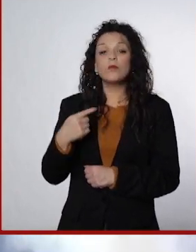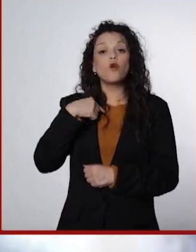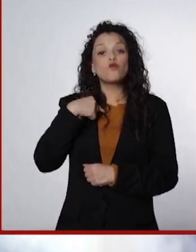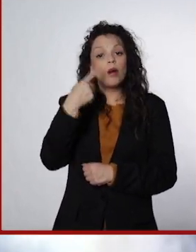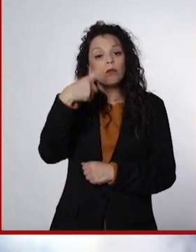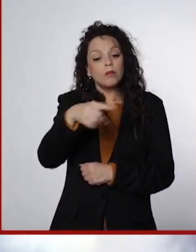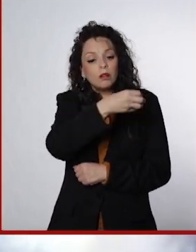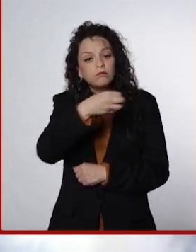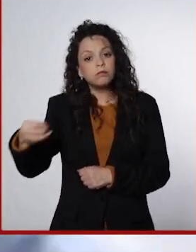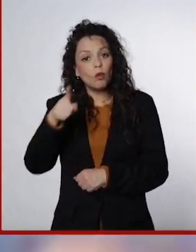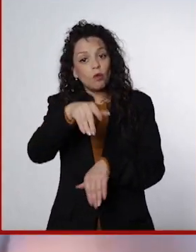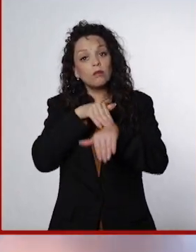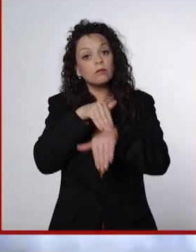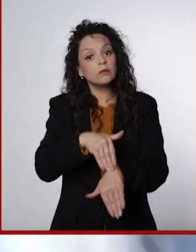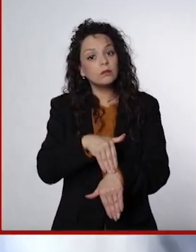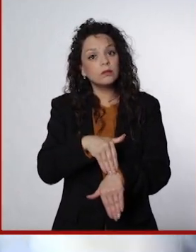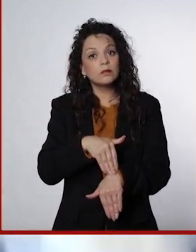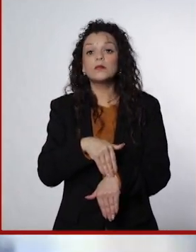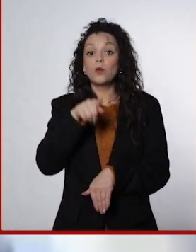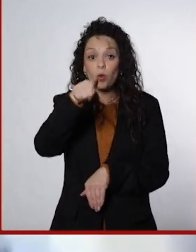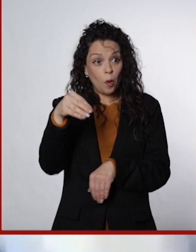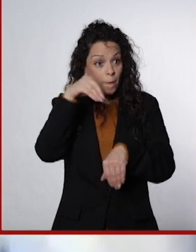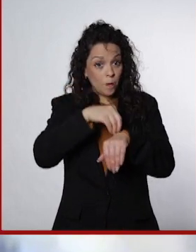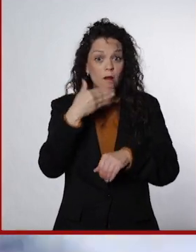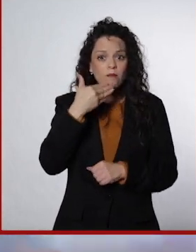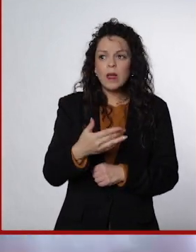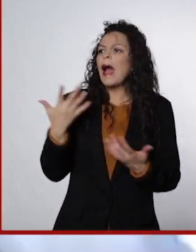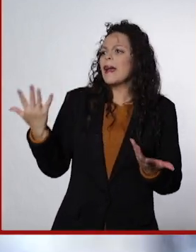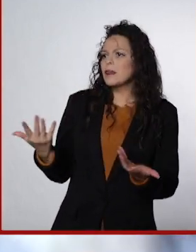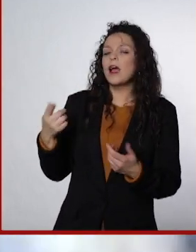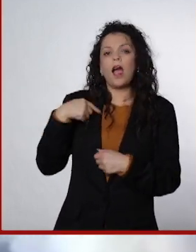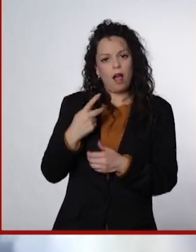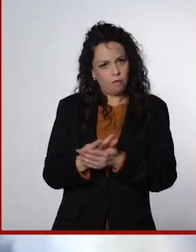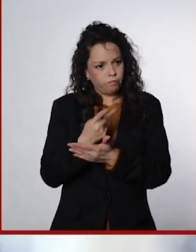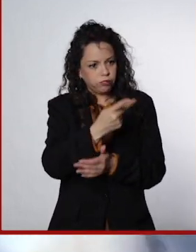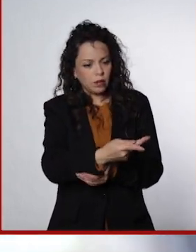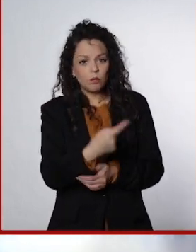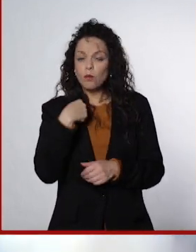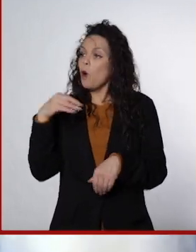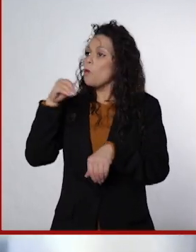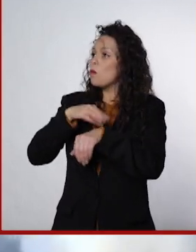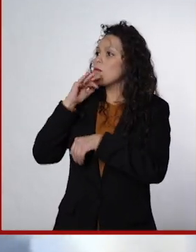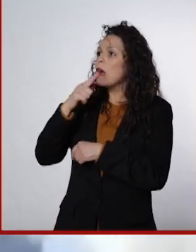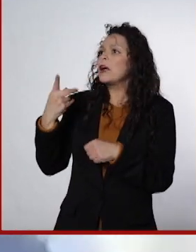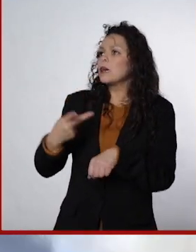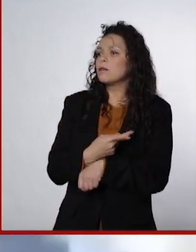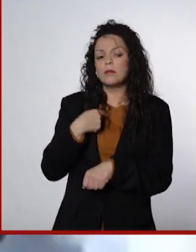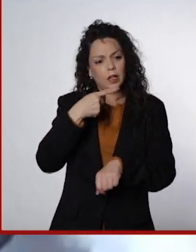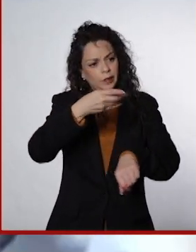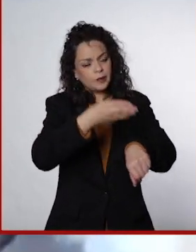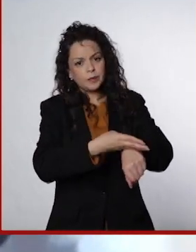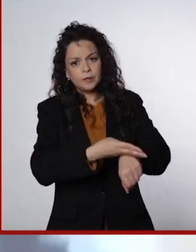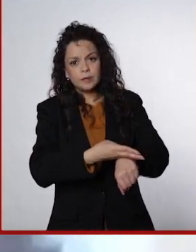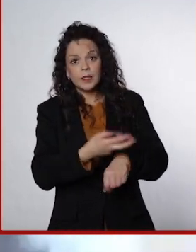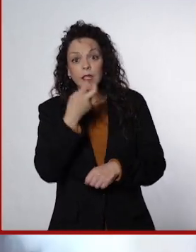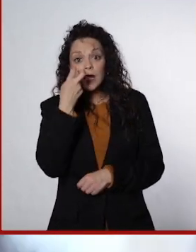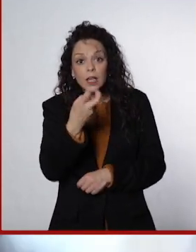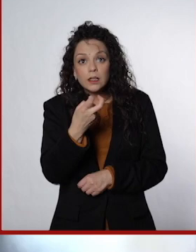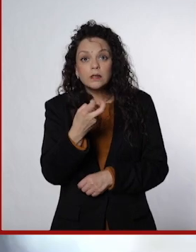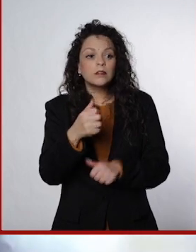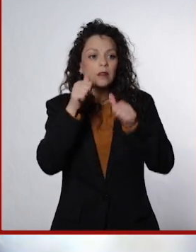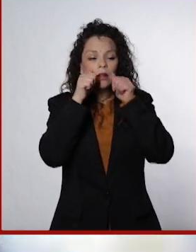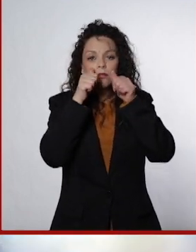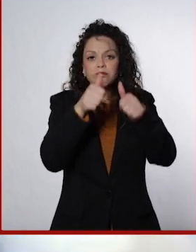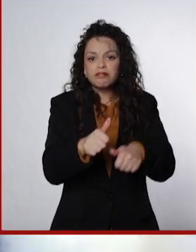yo. Y si me porto bien, ¿qué? Te doy un premio. Y si me porto mal, ¿qué? Te pongo un castigo. Y a partir de ahí, dejó de ponerse atención a sí